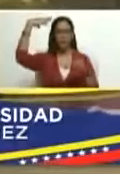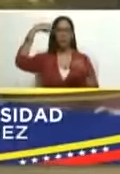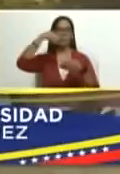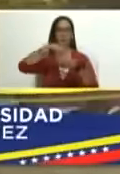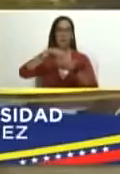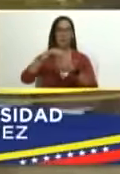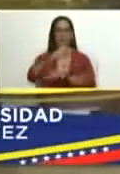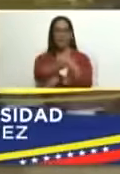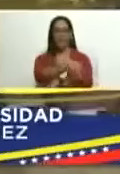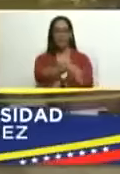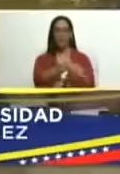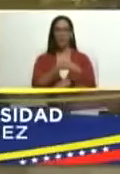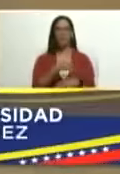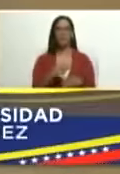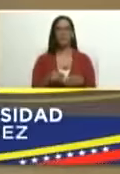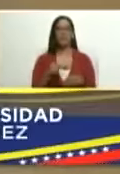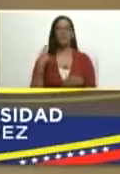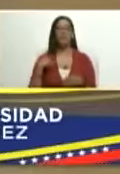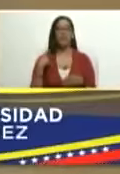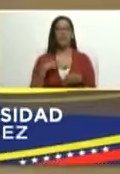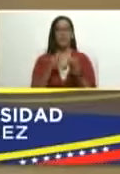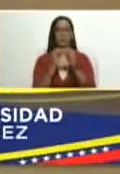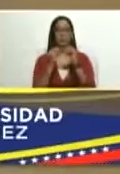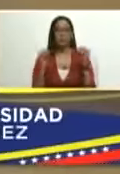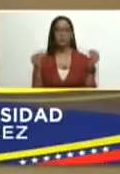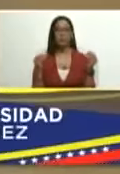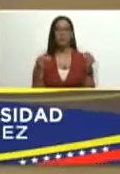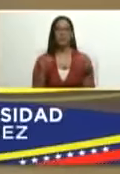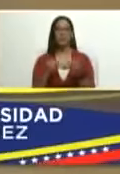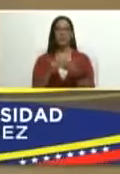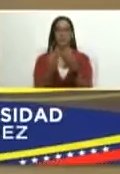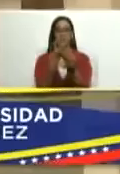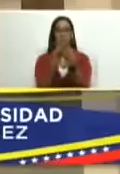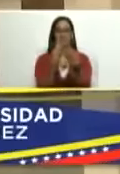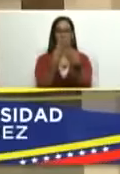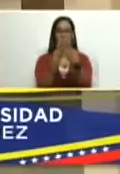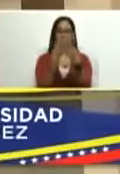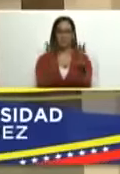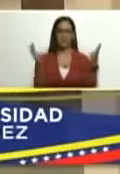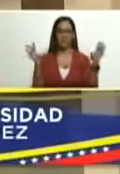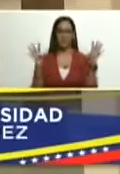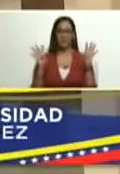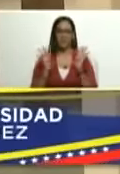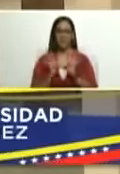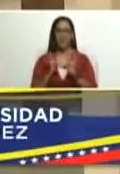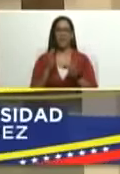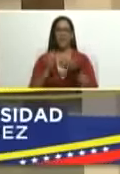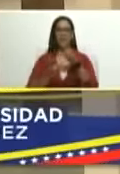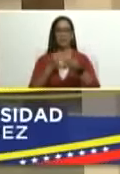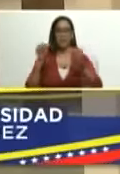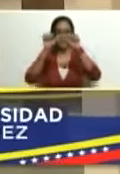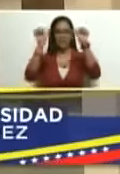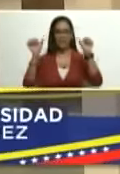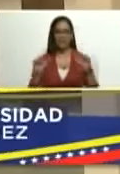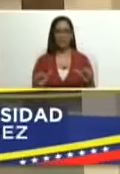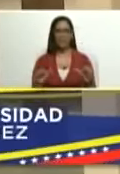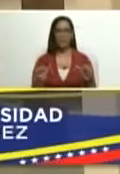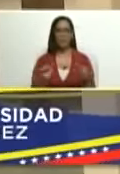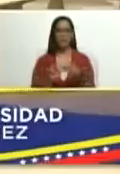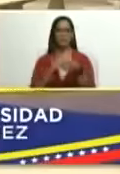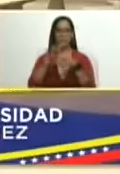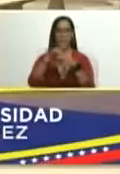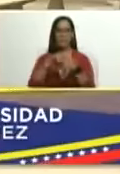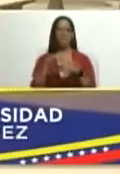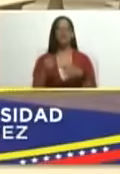y externa. Tenemos la rehabilitación de la cerca perimetral, la rehabilitación del sistema hidroneumático.